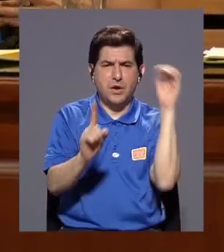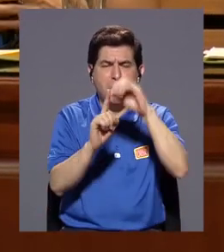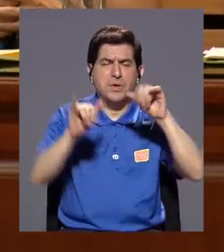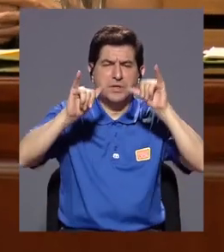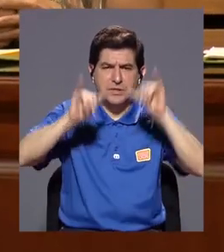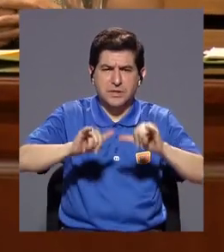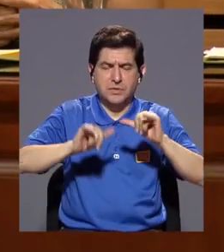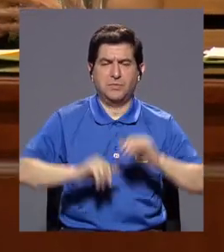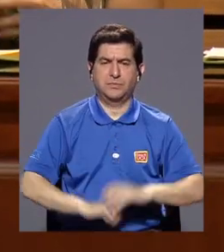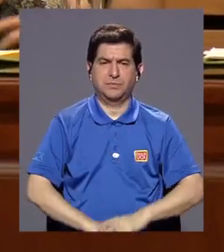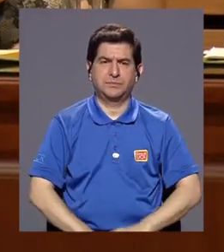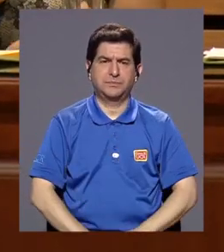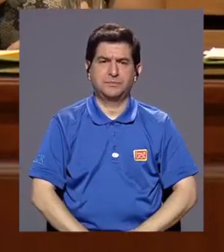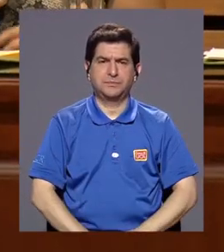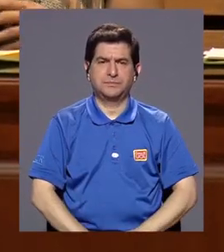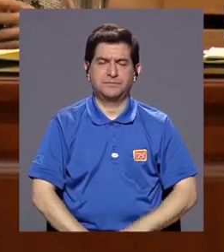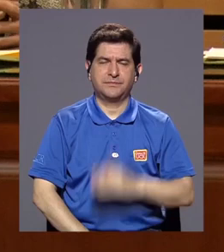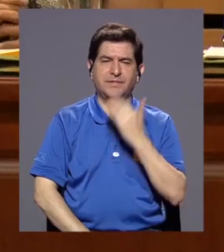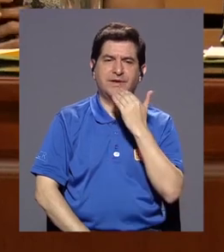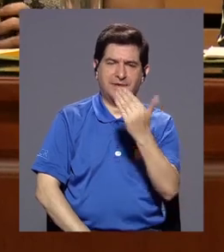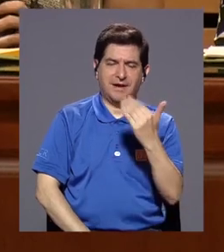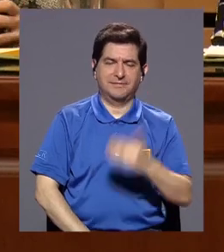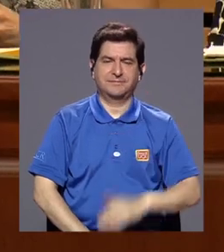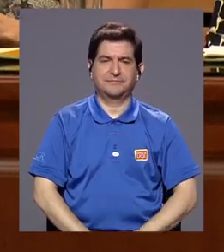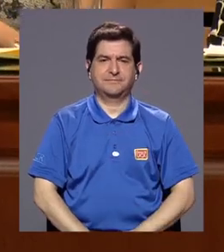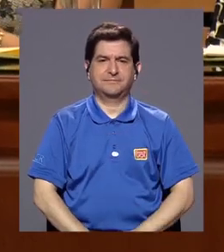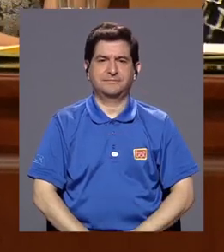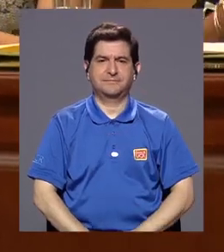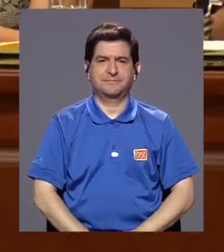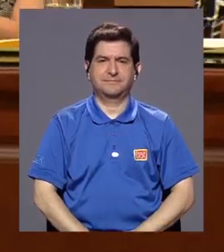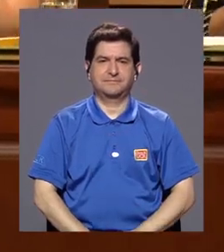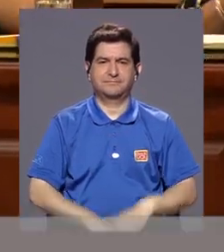permanencia. Muchas gracias.